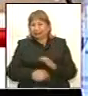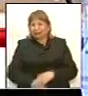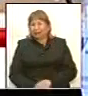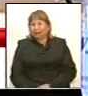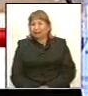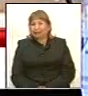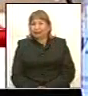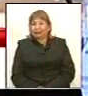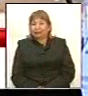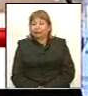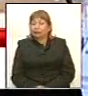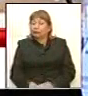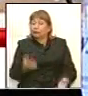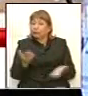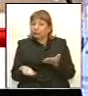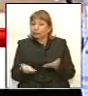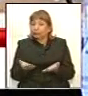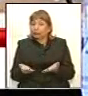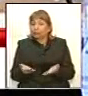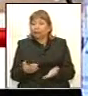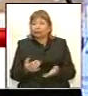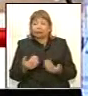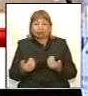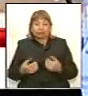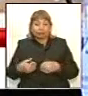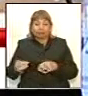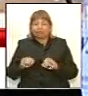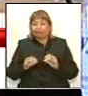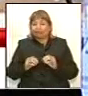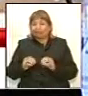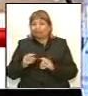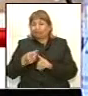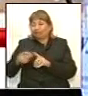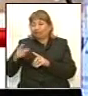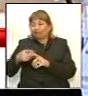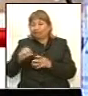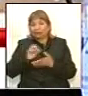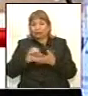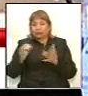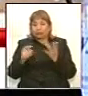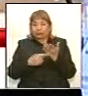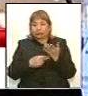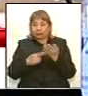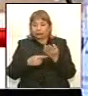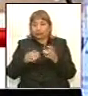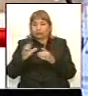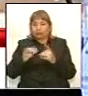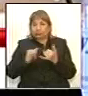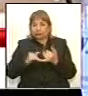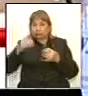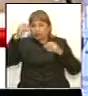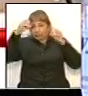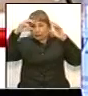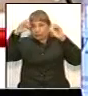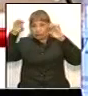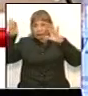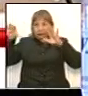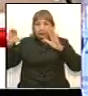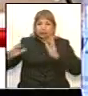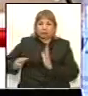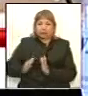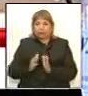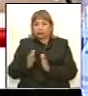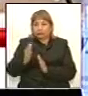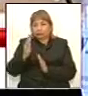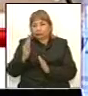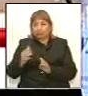es aquella que puede afectar diversos sectores, ¿no? Tenemos internet, gas, electricidad, las vías estratégicas,